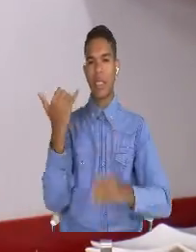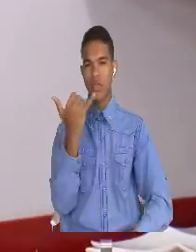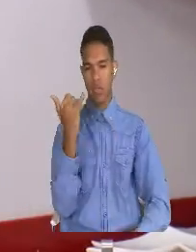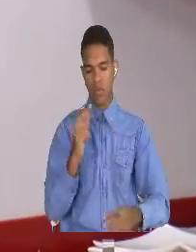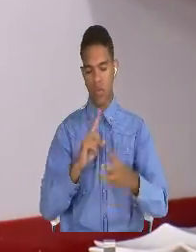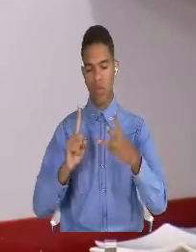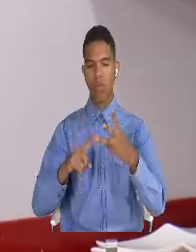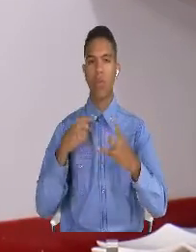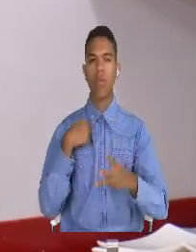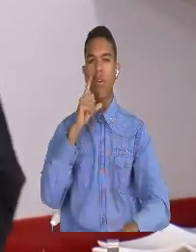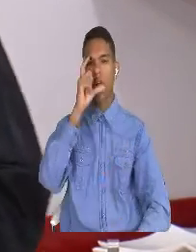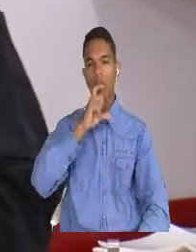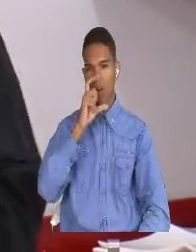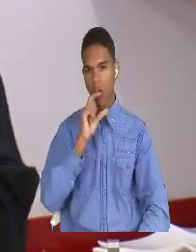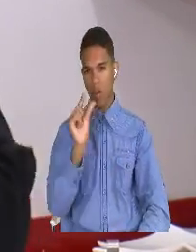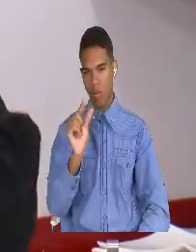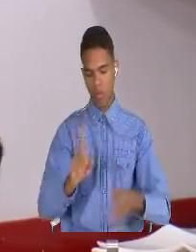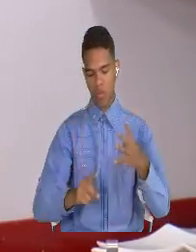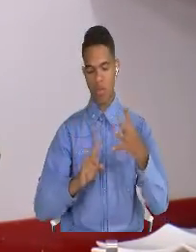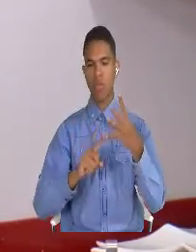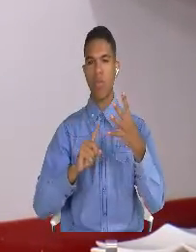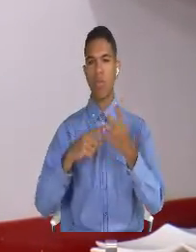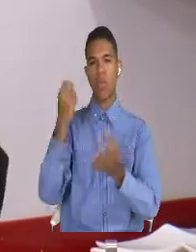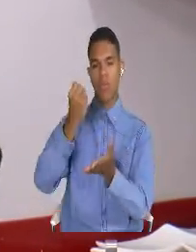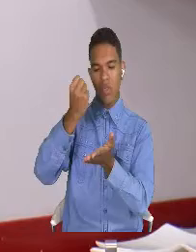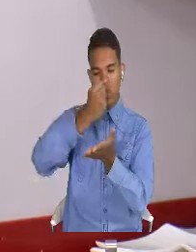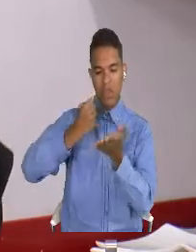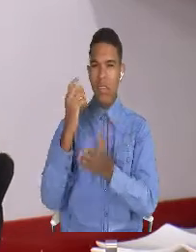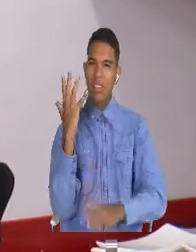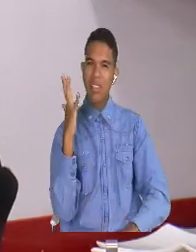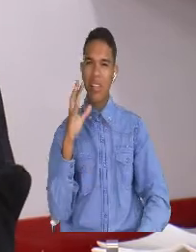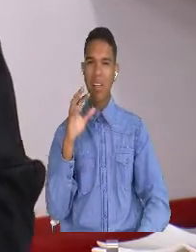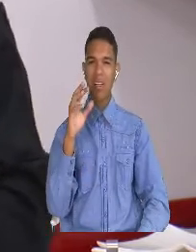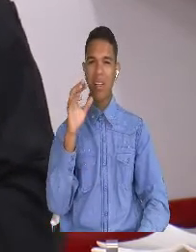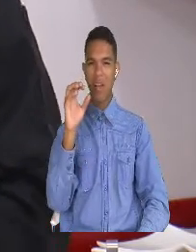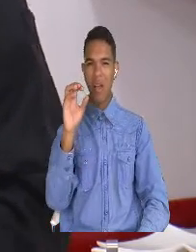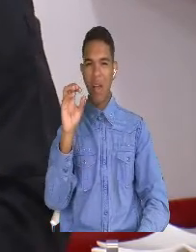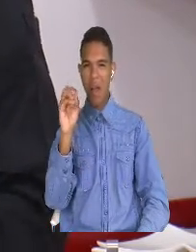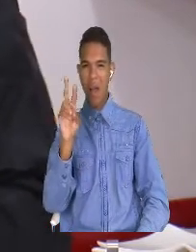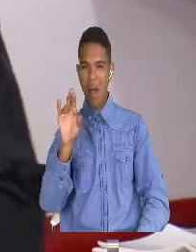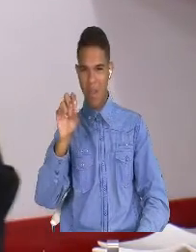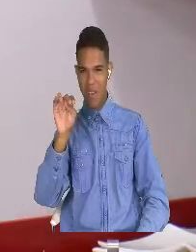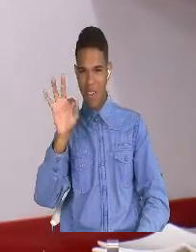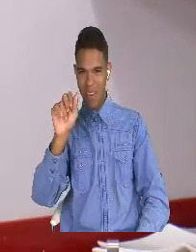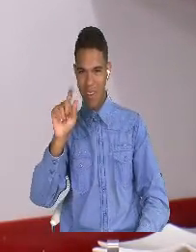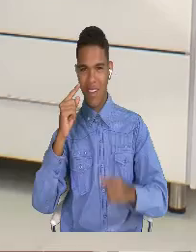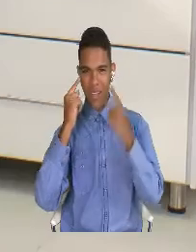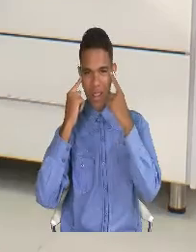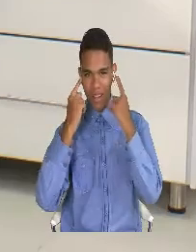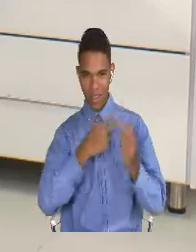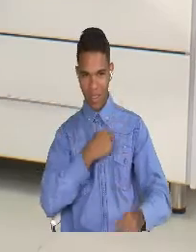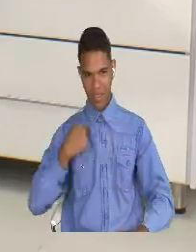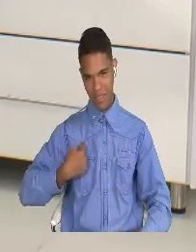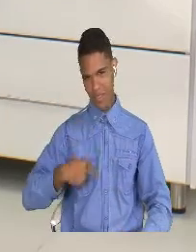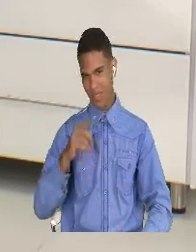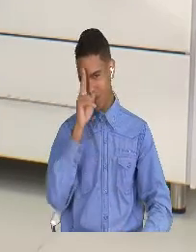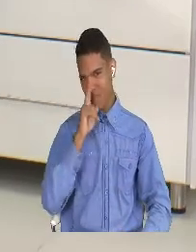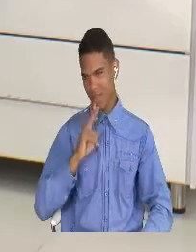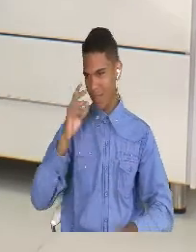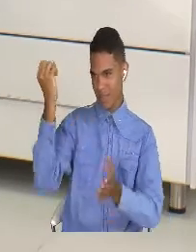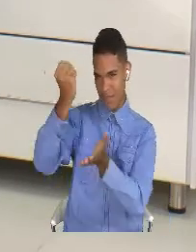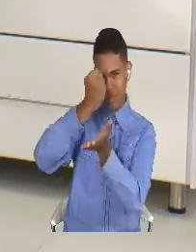le voy a arreglar una mostaza oriental. Entonces, esa mostaza oriental le va a dar un toque especial a nuestra salsa. Entonces, si quieren, les puedo mostrar por